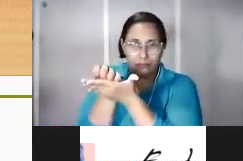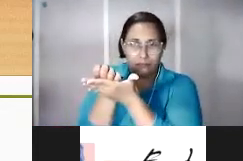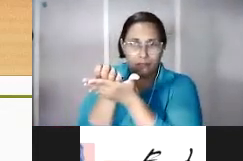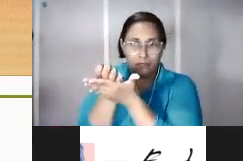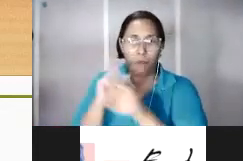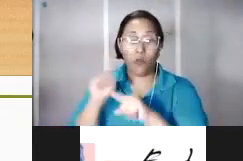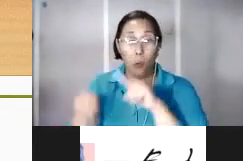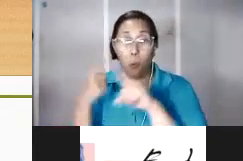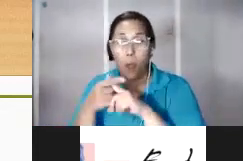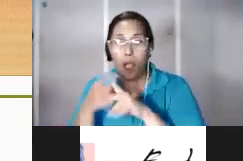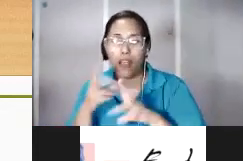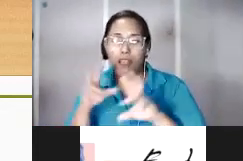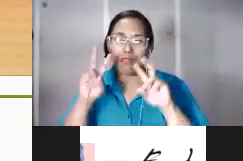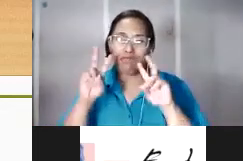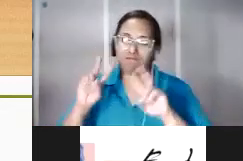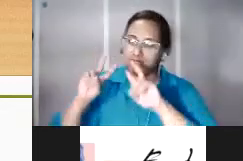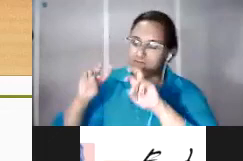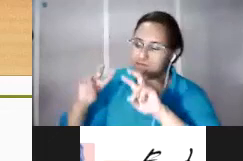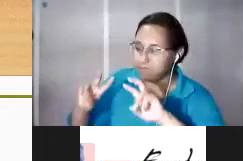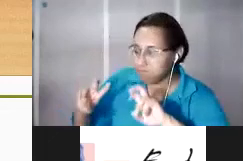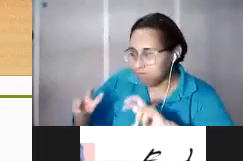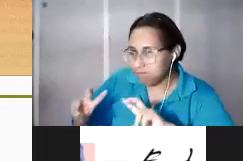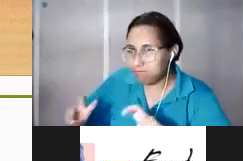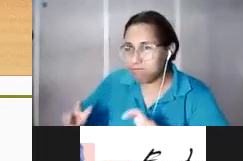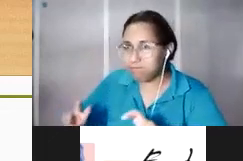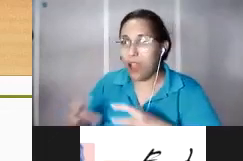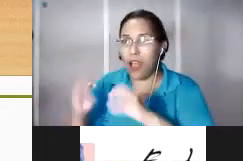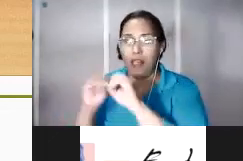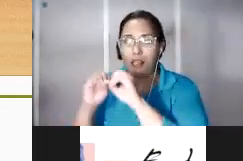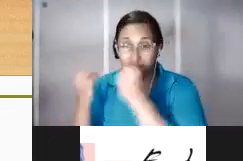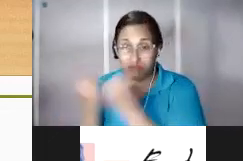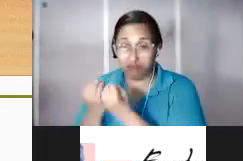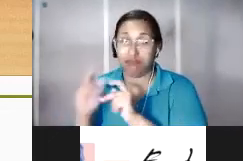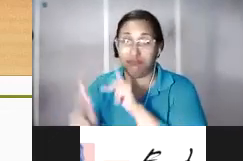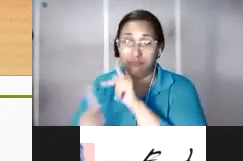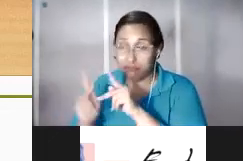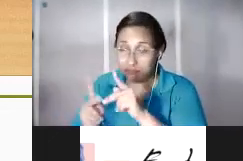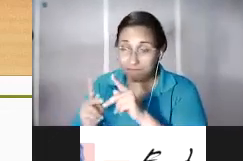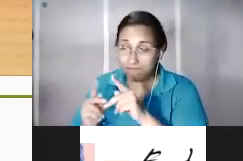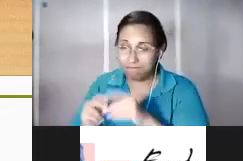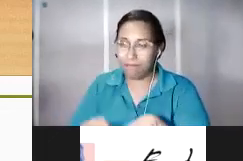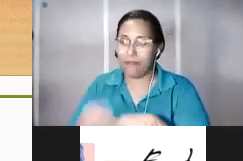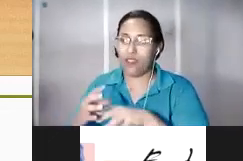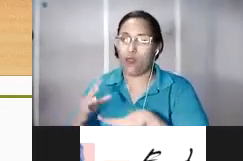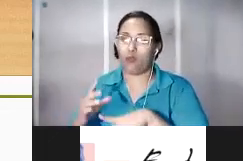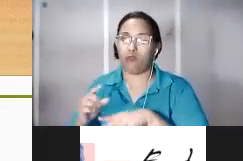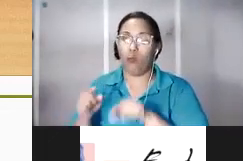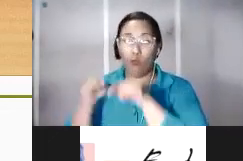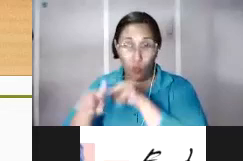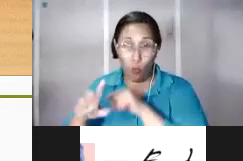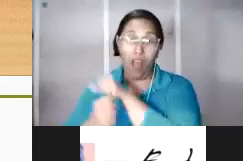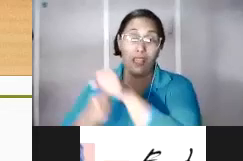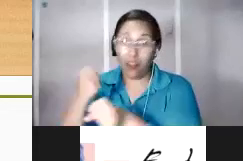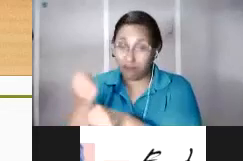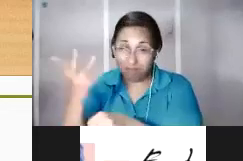la composición de los comités organizadores a lo largo de la década, encontramos que